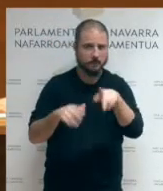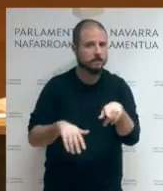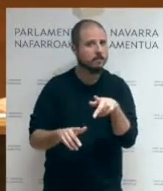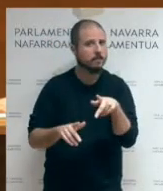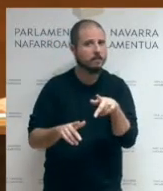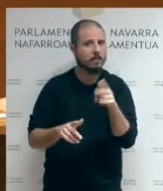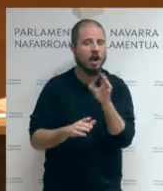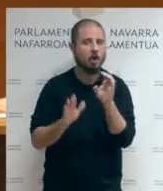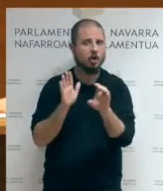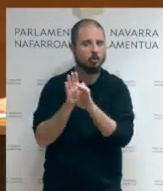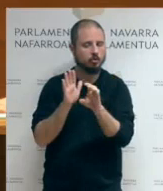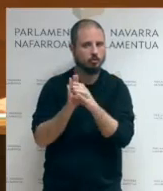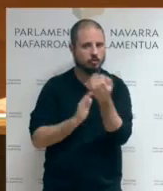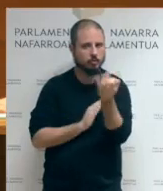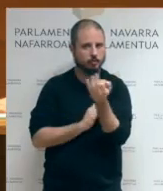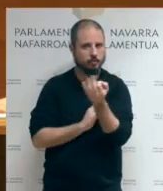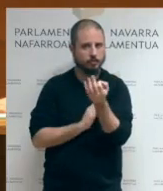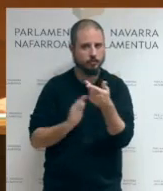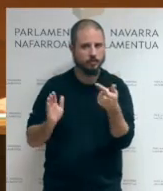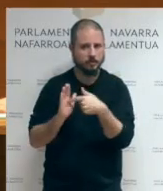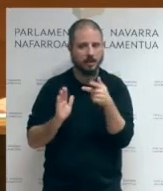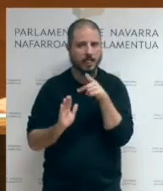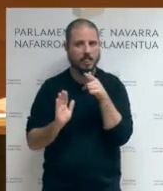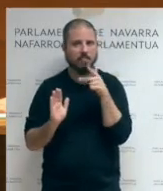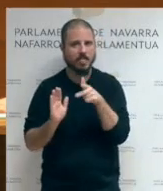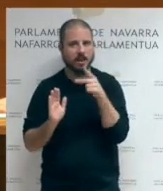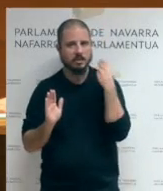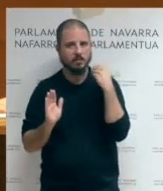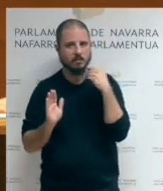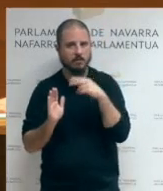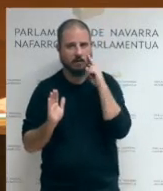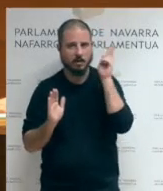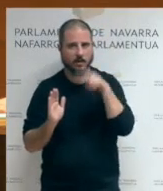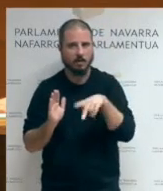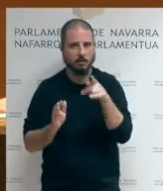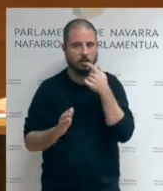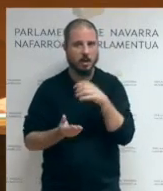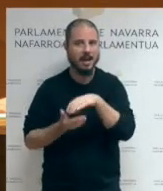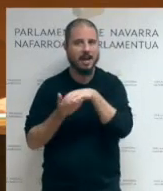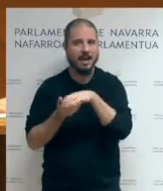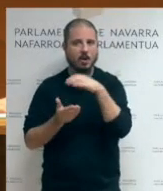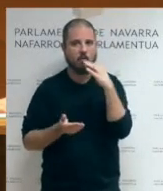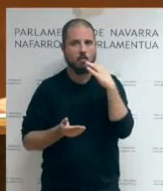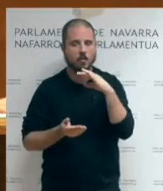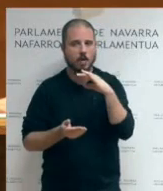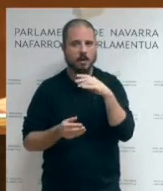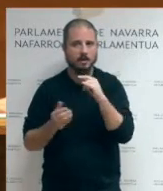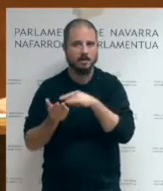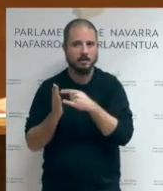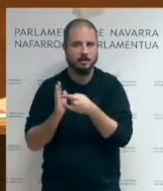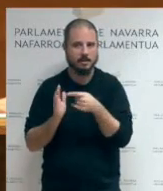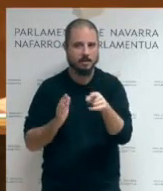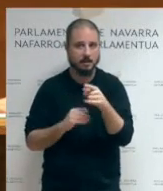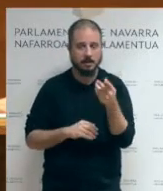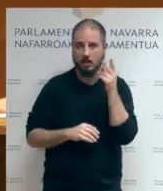marco constitucional, donde se reconocen nuestros derechos forales, como el principio de caja única del sistema. Un principio, señor Azcona